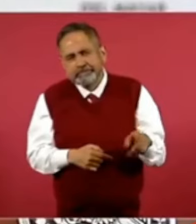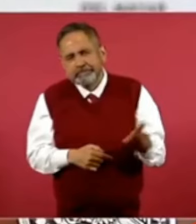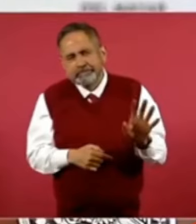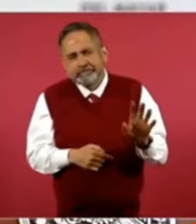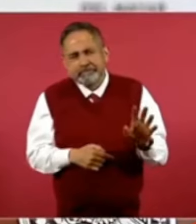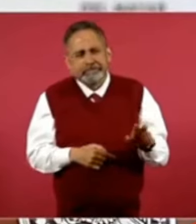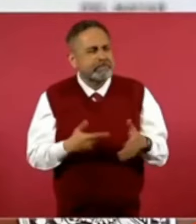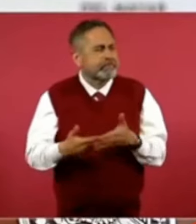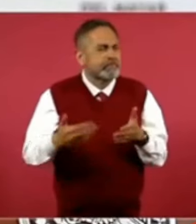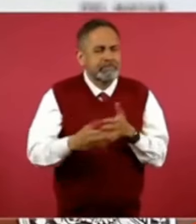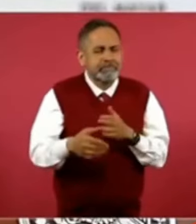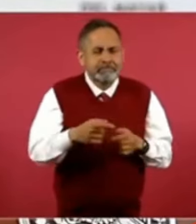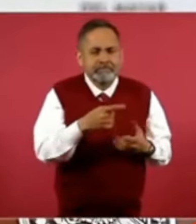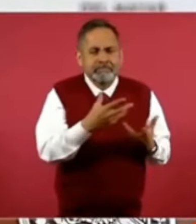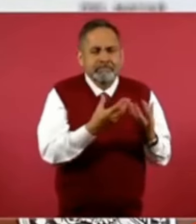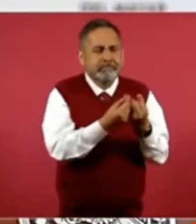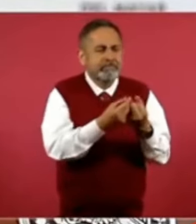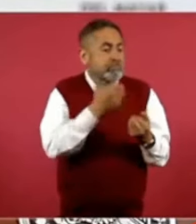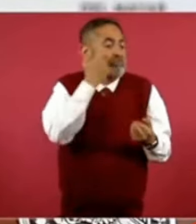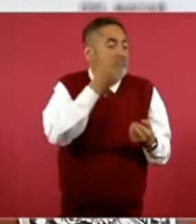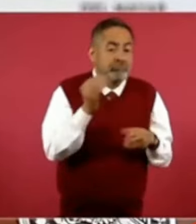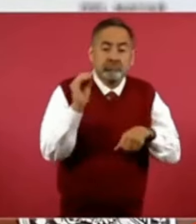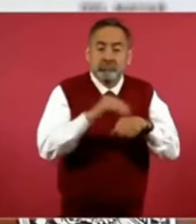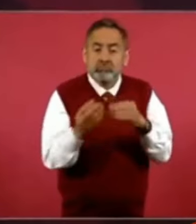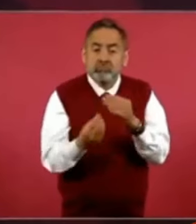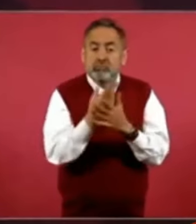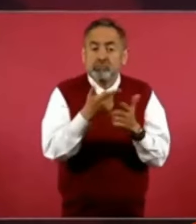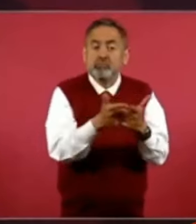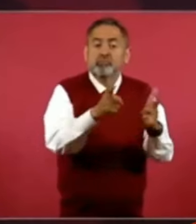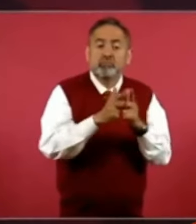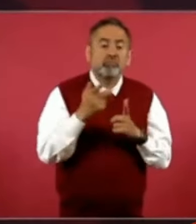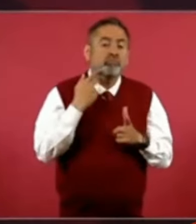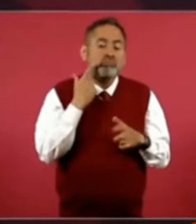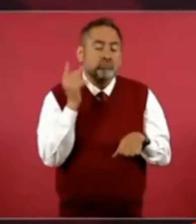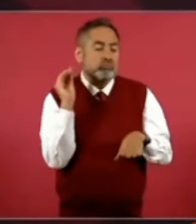ahora le están buscando formar un partido.